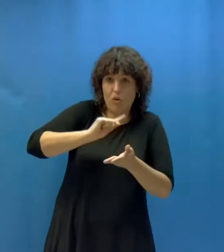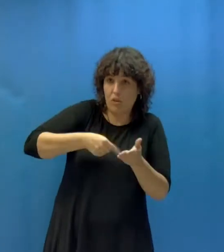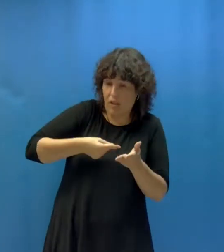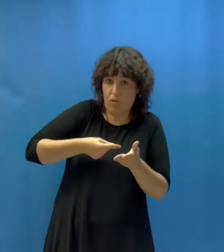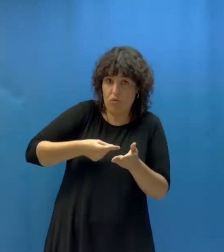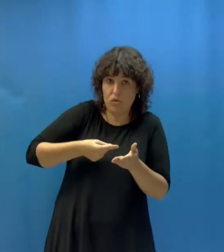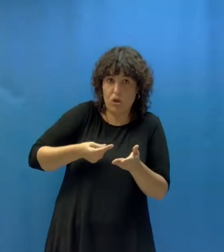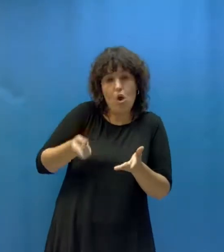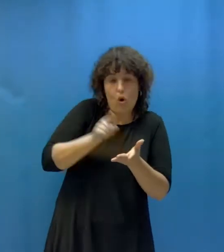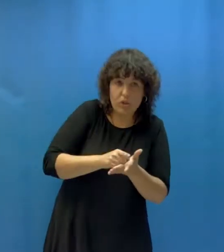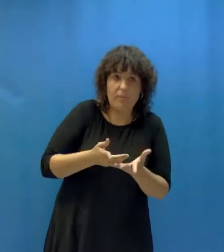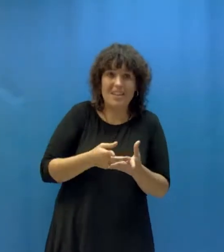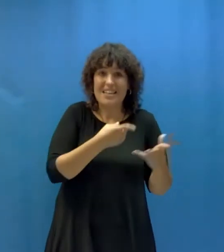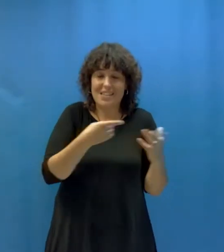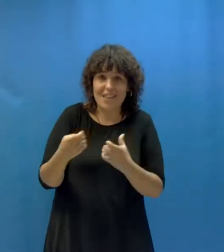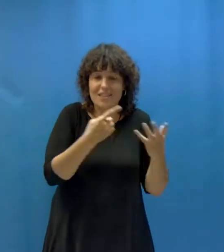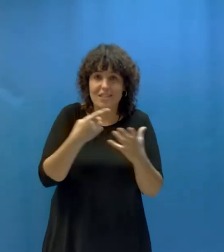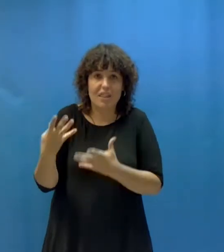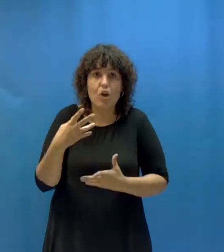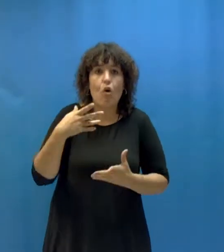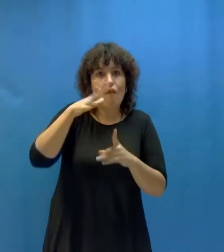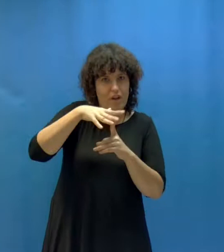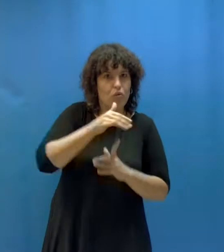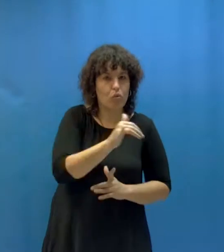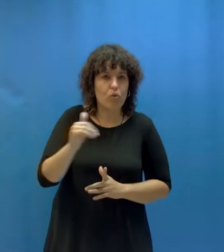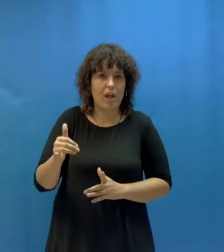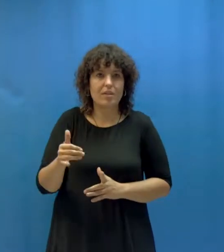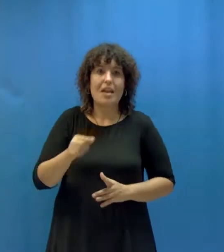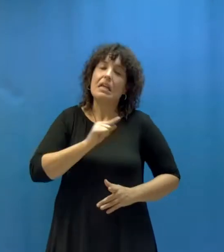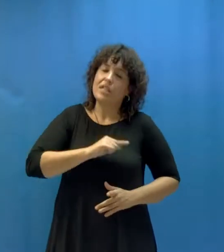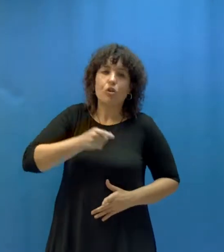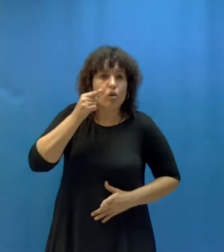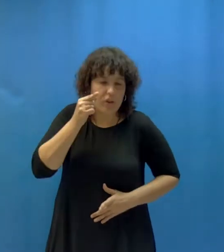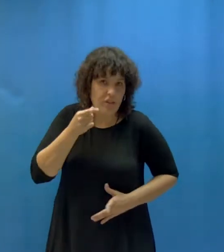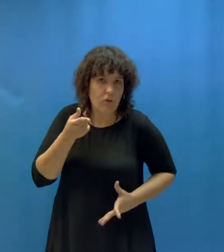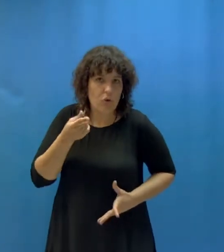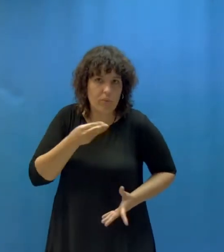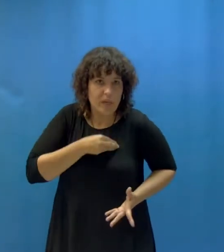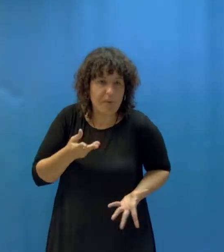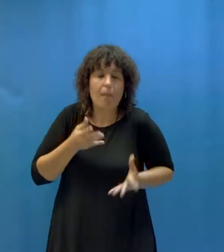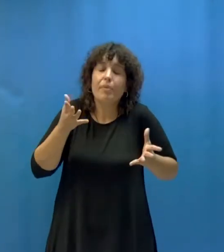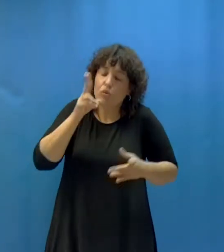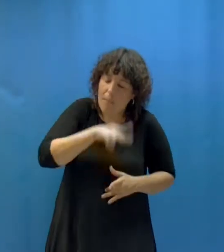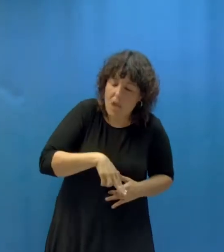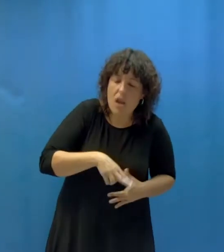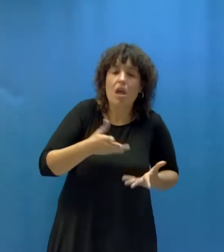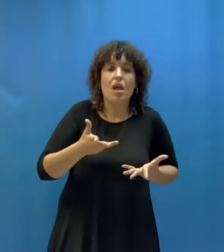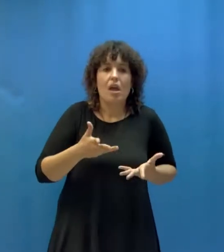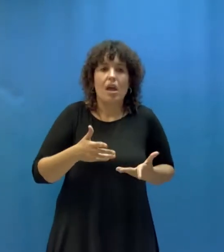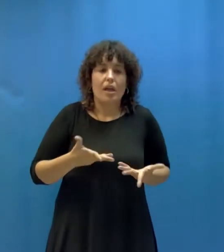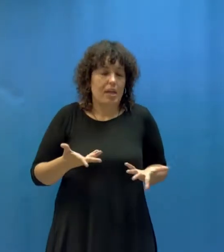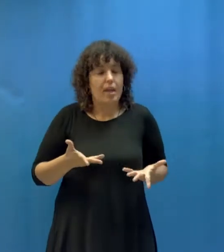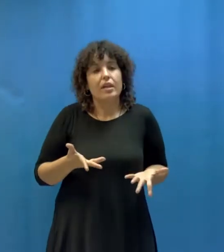son 765 facturas. No sería justo porque la ovación se la merece el señor Lorenzo, pero también el insuperable, incomparable y parece ser que